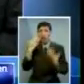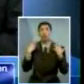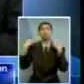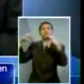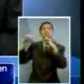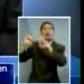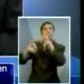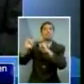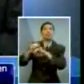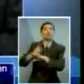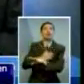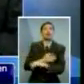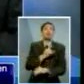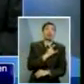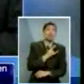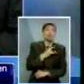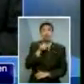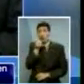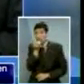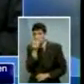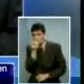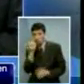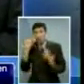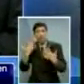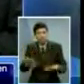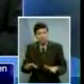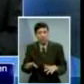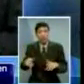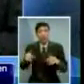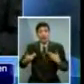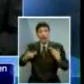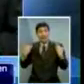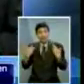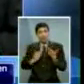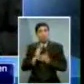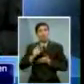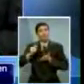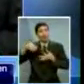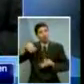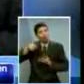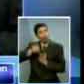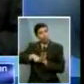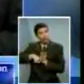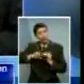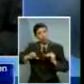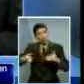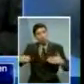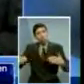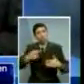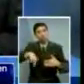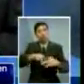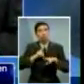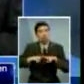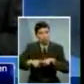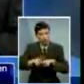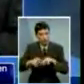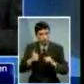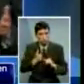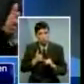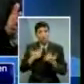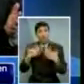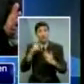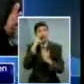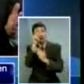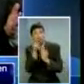gobierno anterior, que son Maipú y La Florida. Llevamos adelante los contratos, a pesar que fue un tema que se revisó inmediatamente después del terremoto el